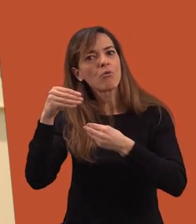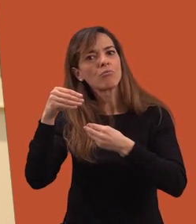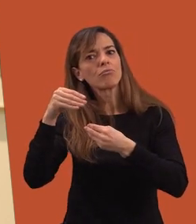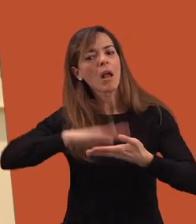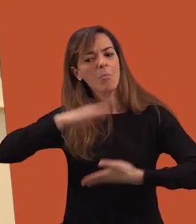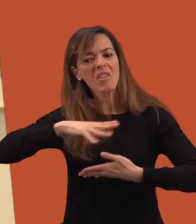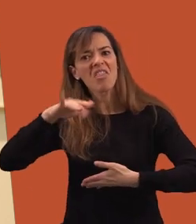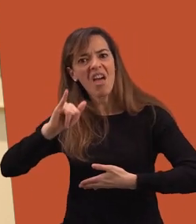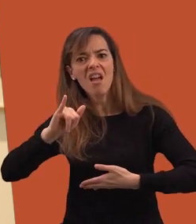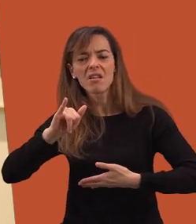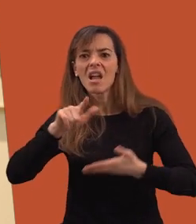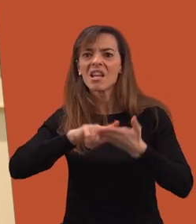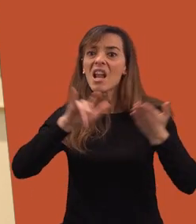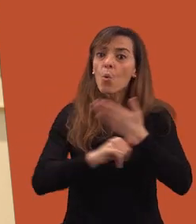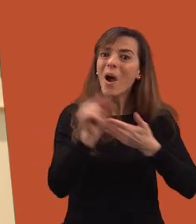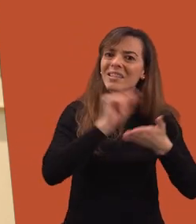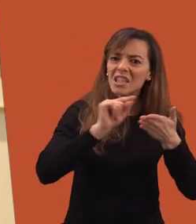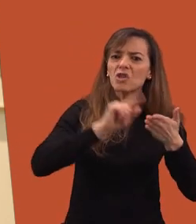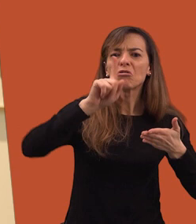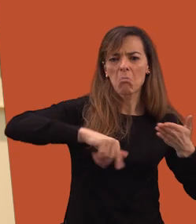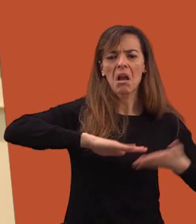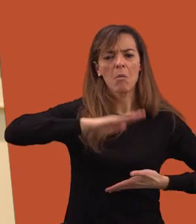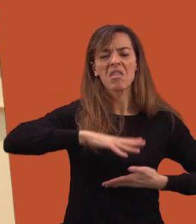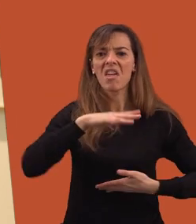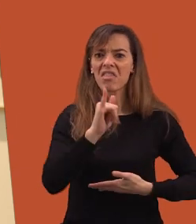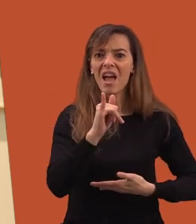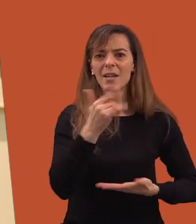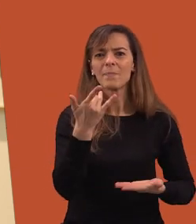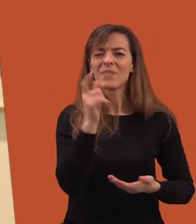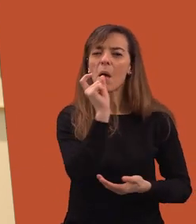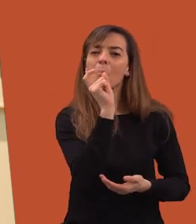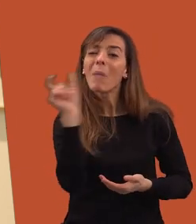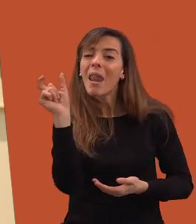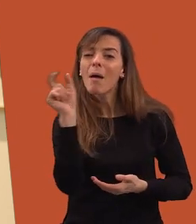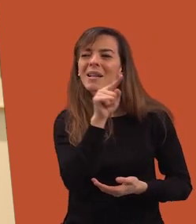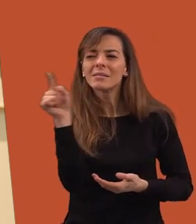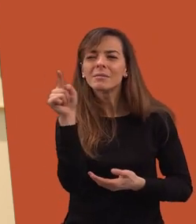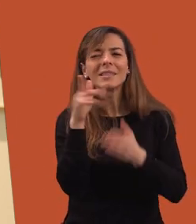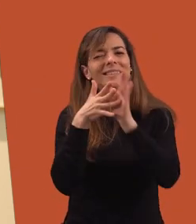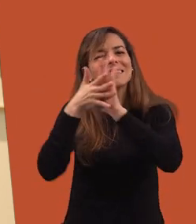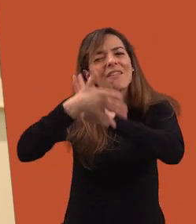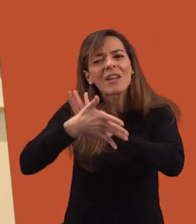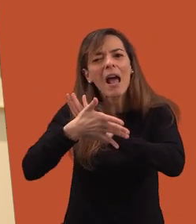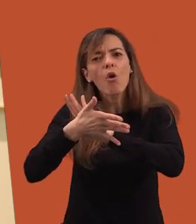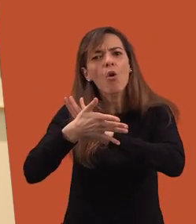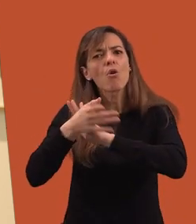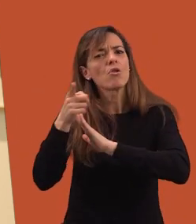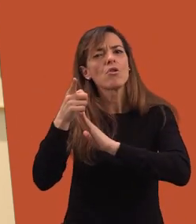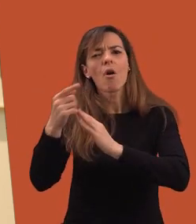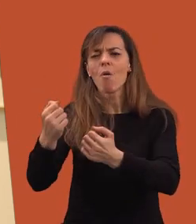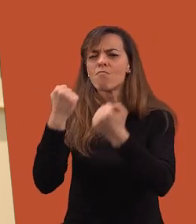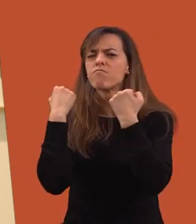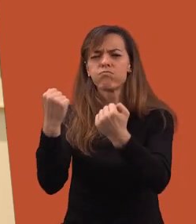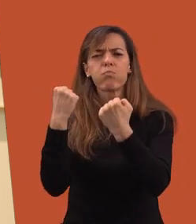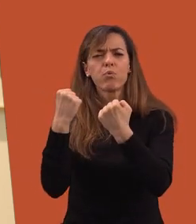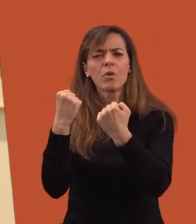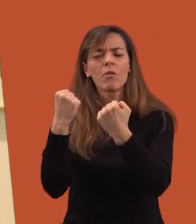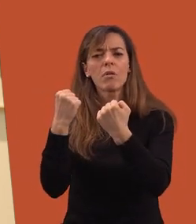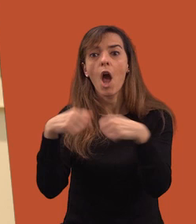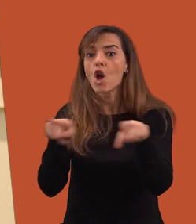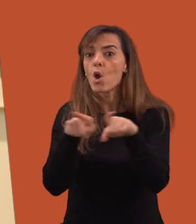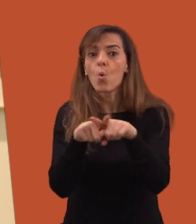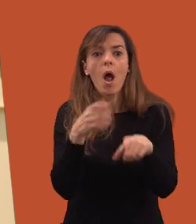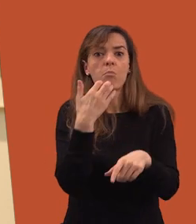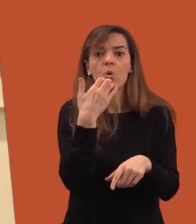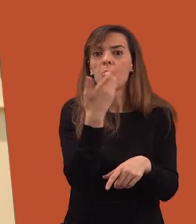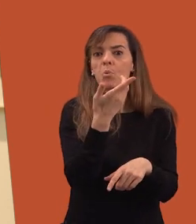lenguaje plástico como el lenguaje escrito y el significado de las palabras yo creo que